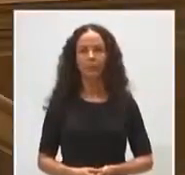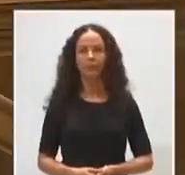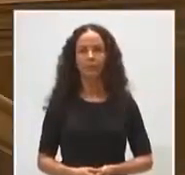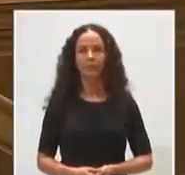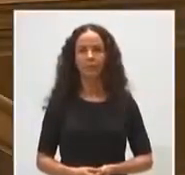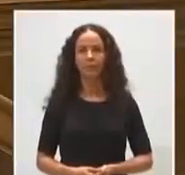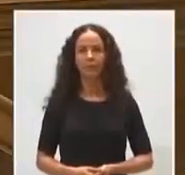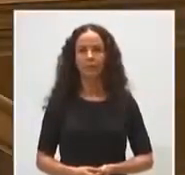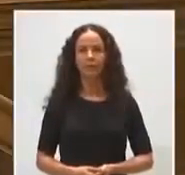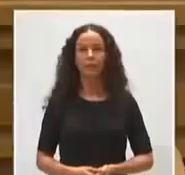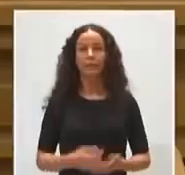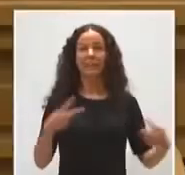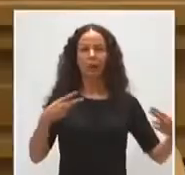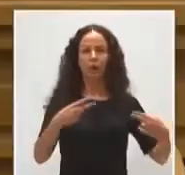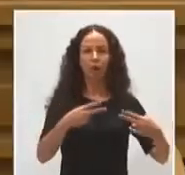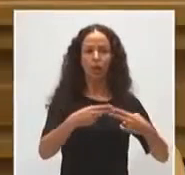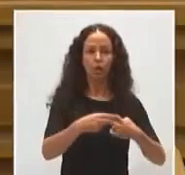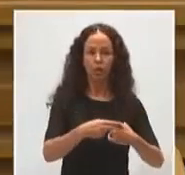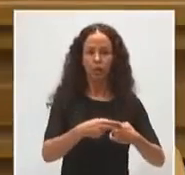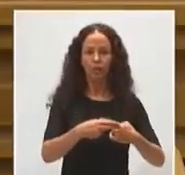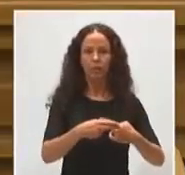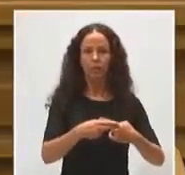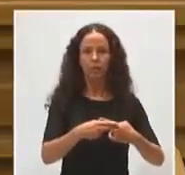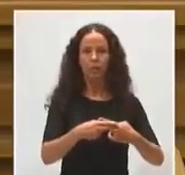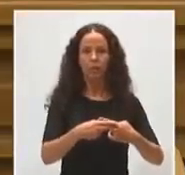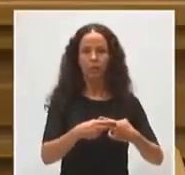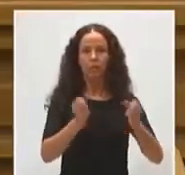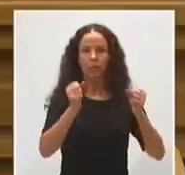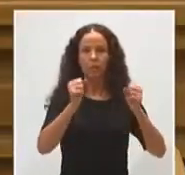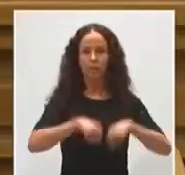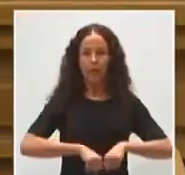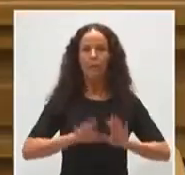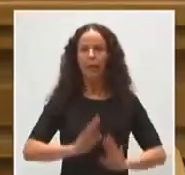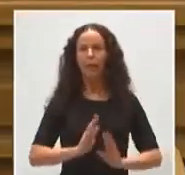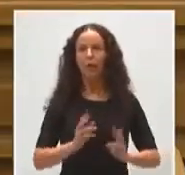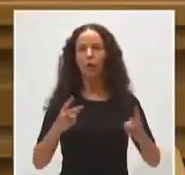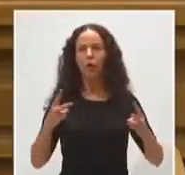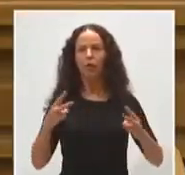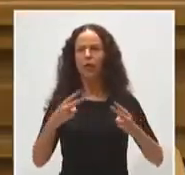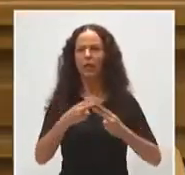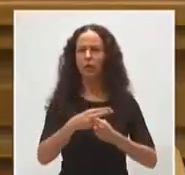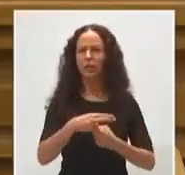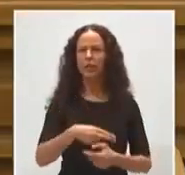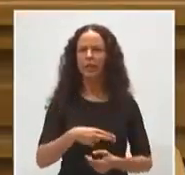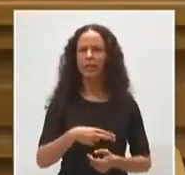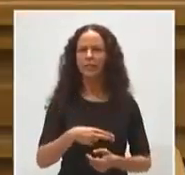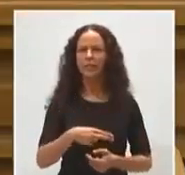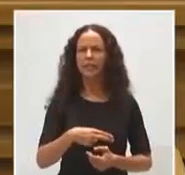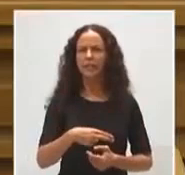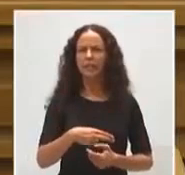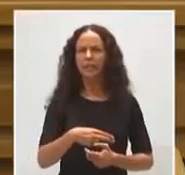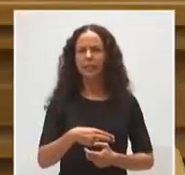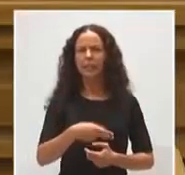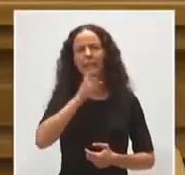hay recortes y recortes los recortes en el áspero del talón son de las más dos de los más significativos de los más difíciles de explicar